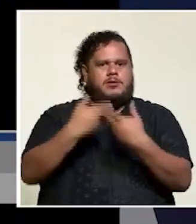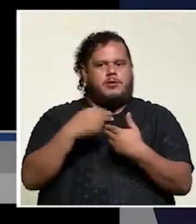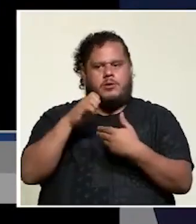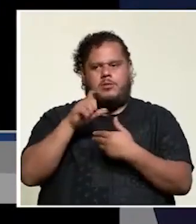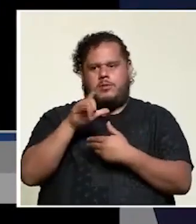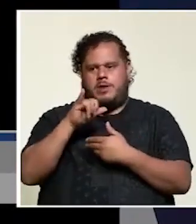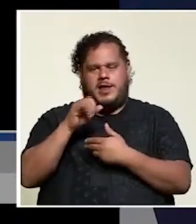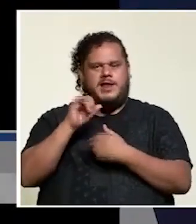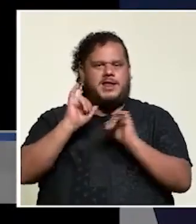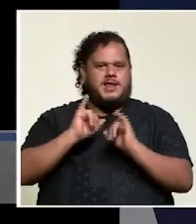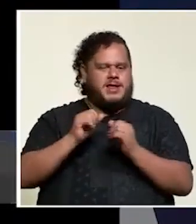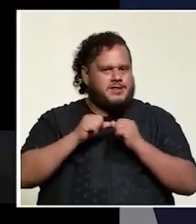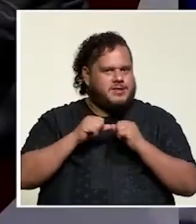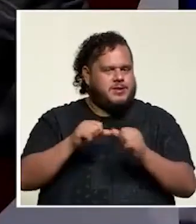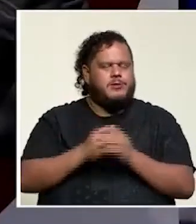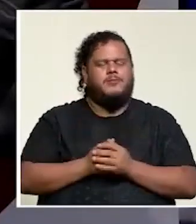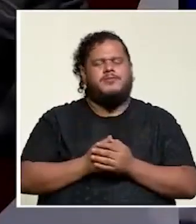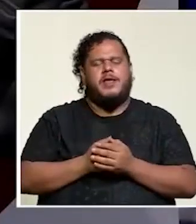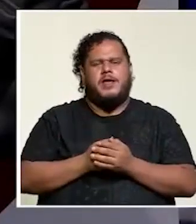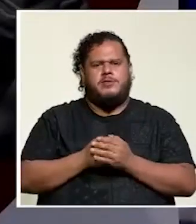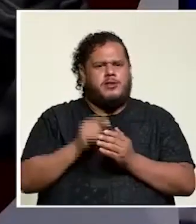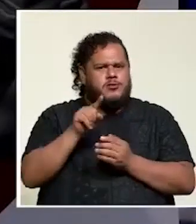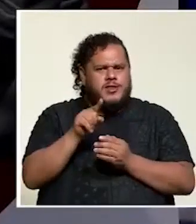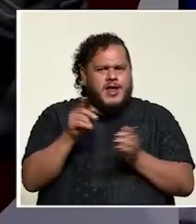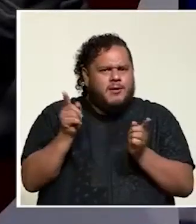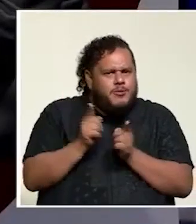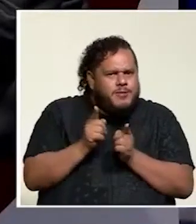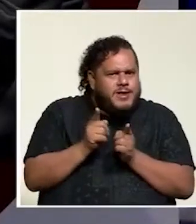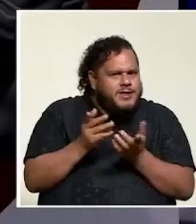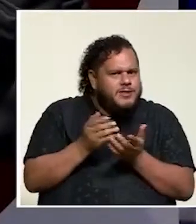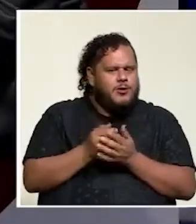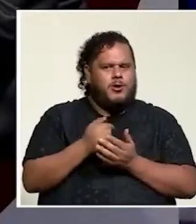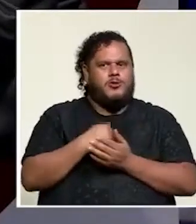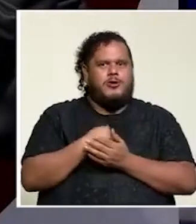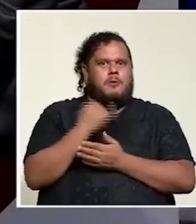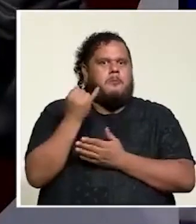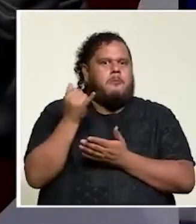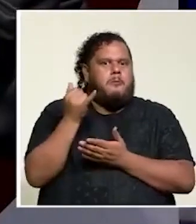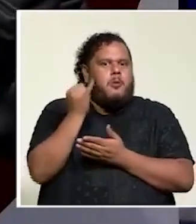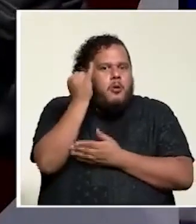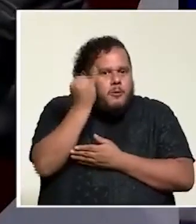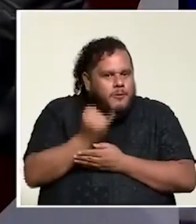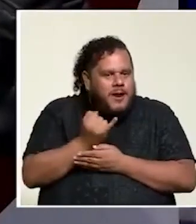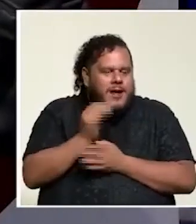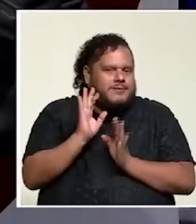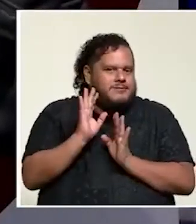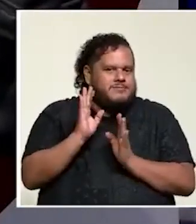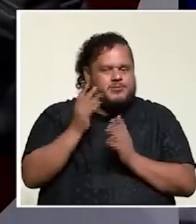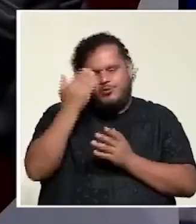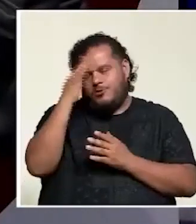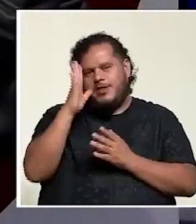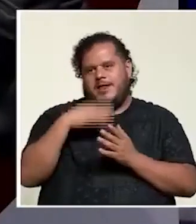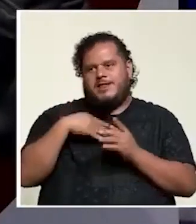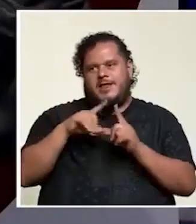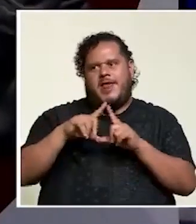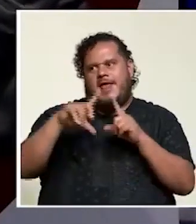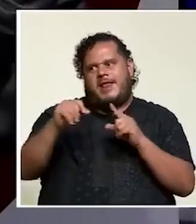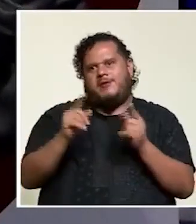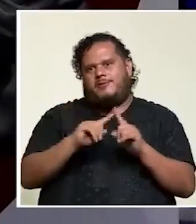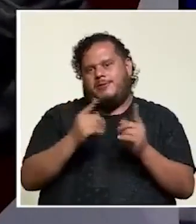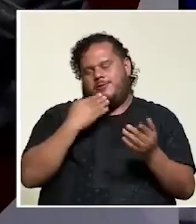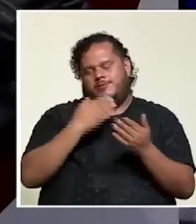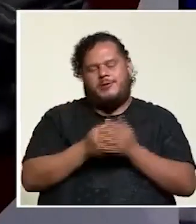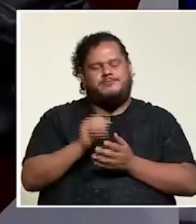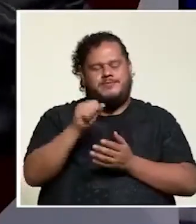Eli se quedó. O sea que era muy pequeñito. Creo que era muy flaco, no sé si era tan pequeñito de largo, pero sí.